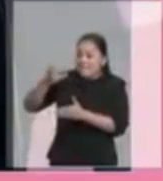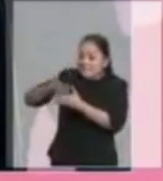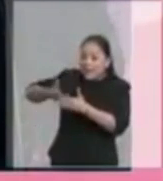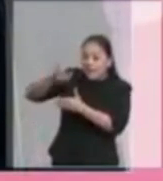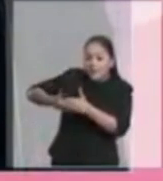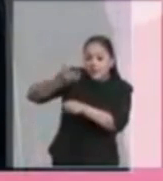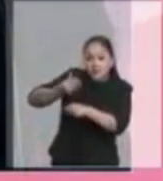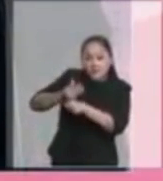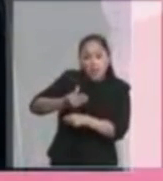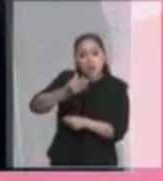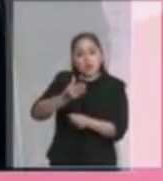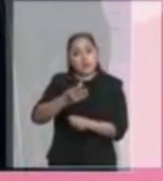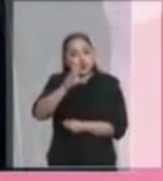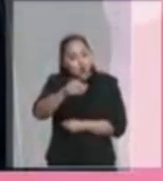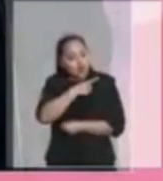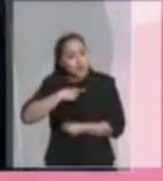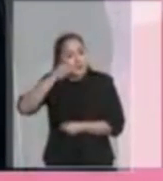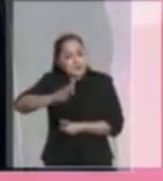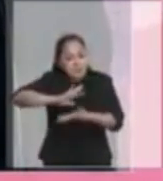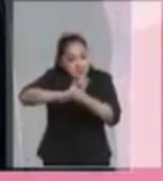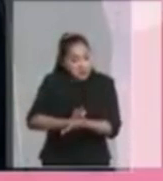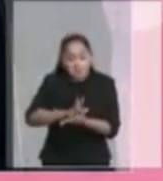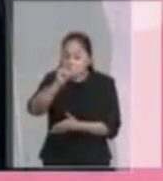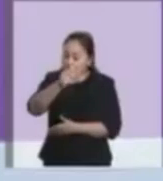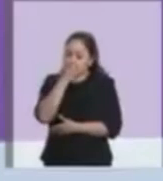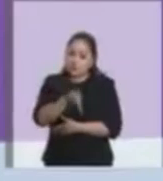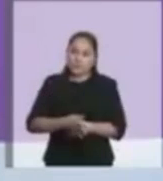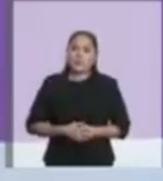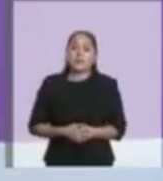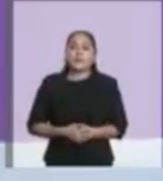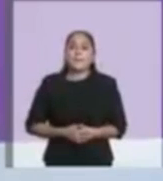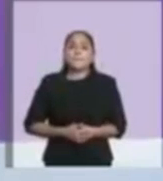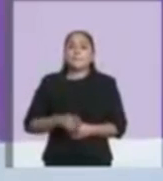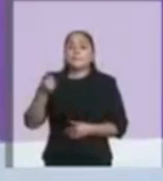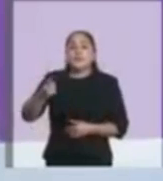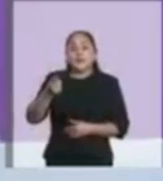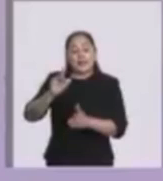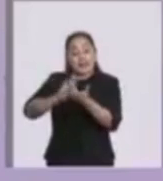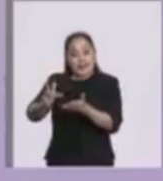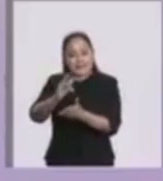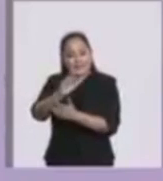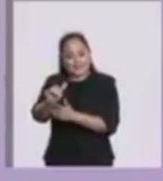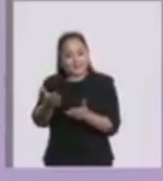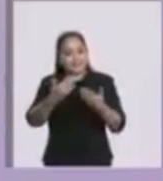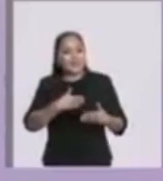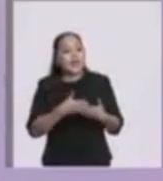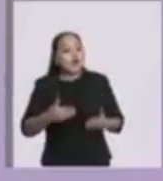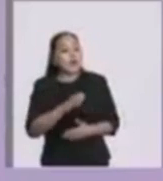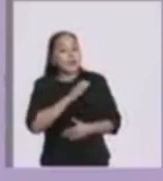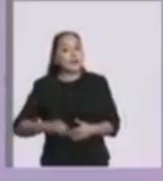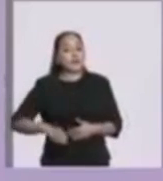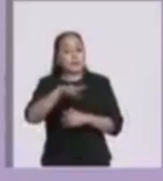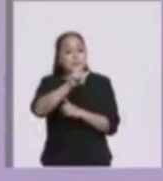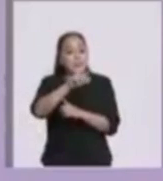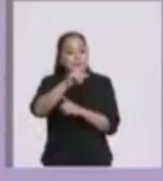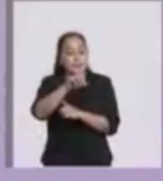cualquier tipo de discriminación en nuestro país. Gracias, candidato. Candidato Mid, adelante. De nuevo insistiendo en la importancia de la